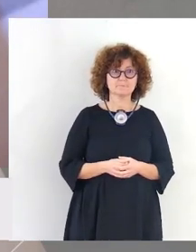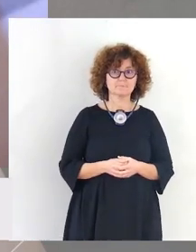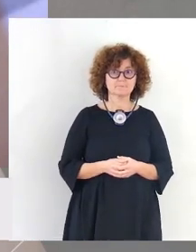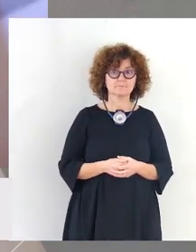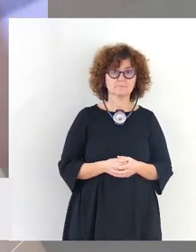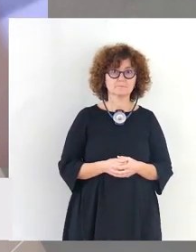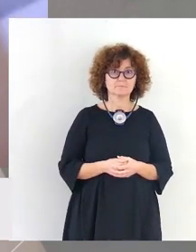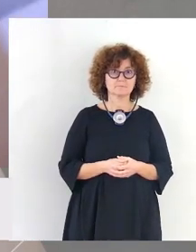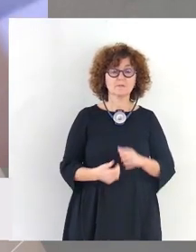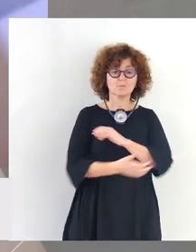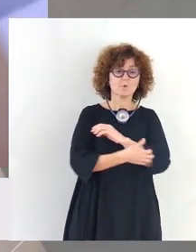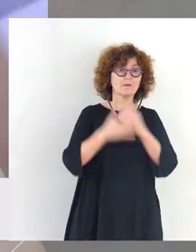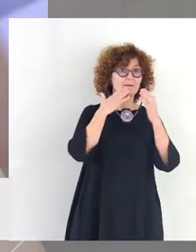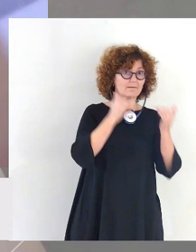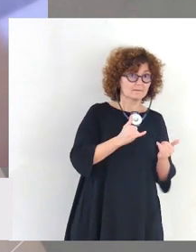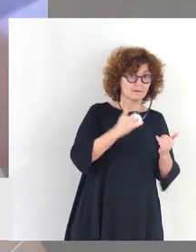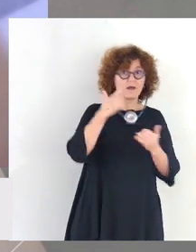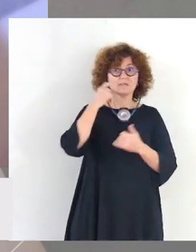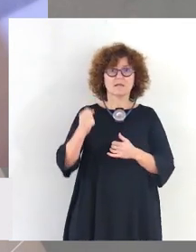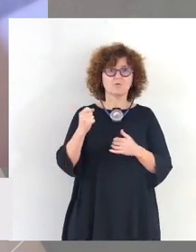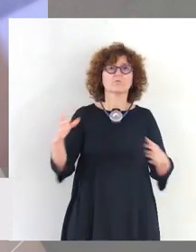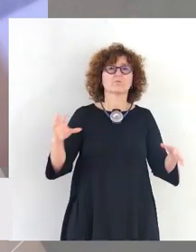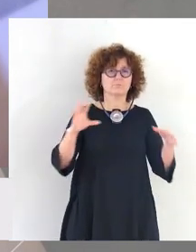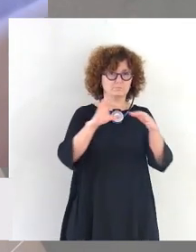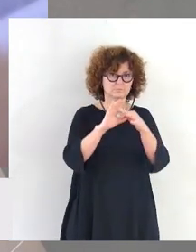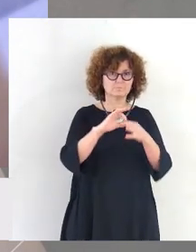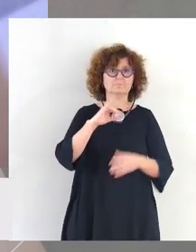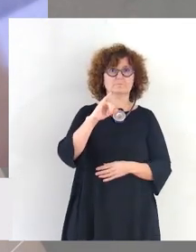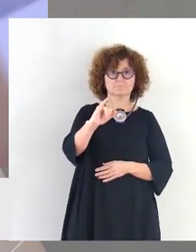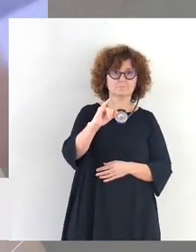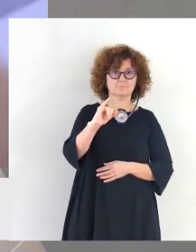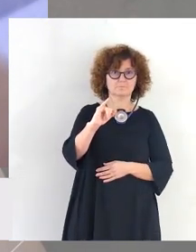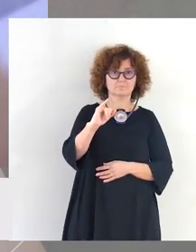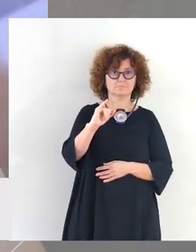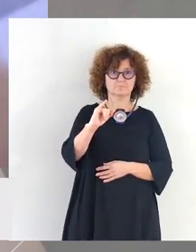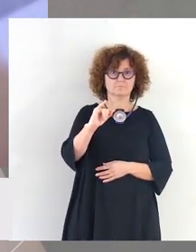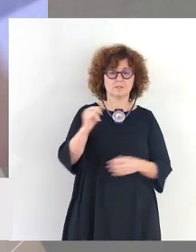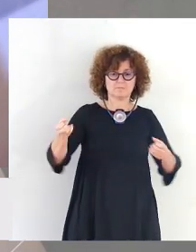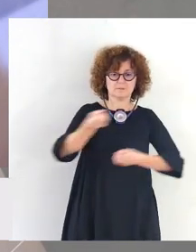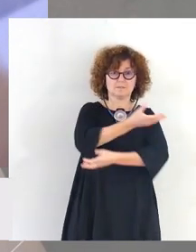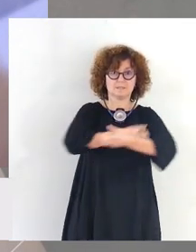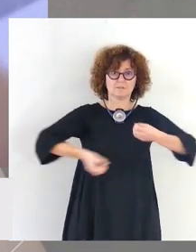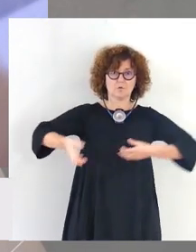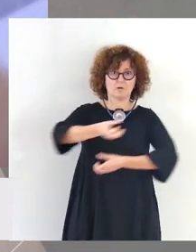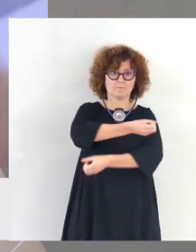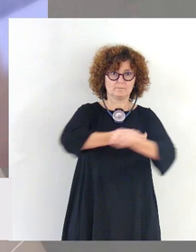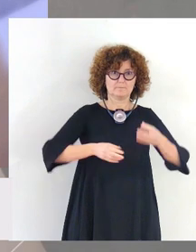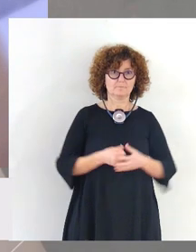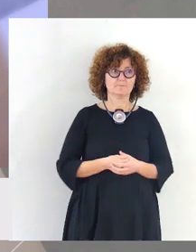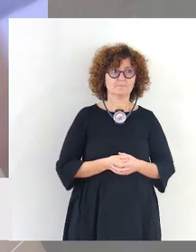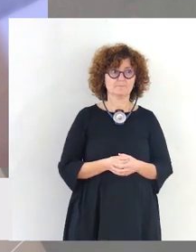energética y la salud están interrelacionadas y se retroalimentan uno tiene un impacto en en